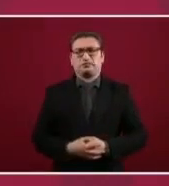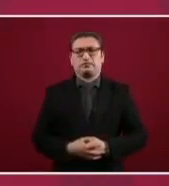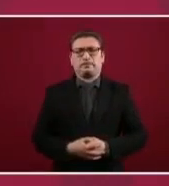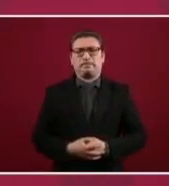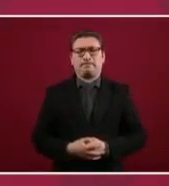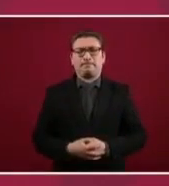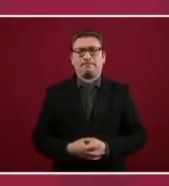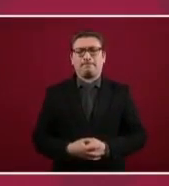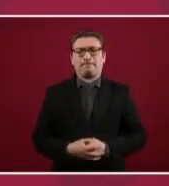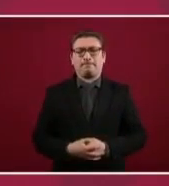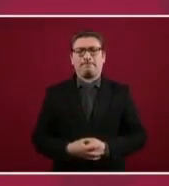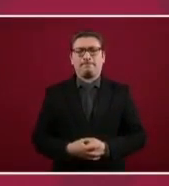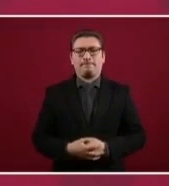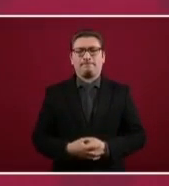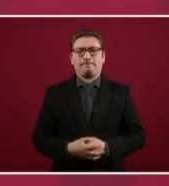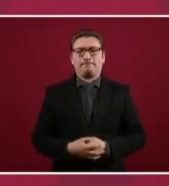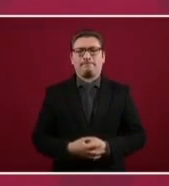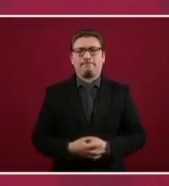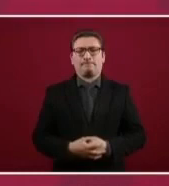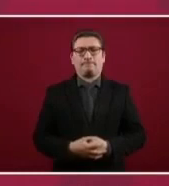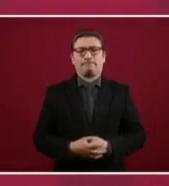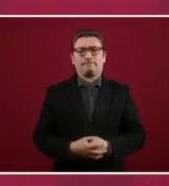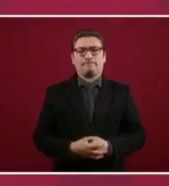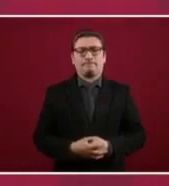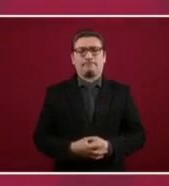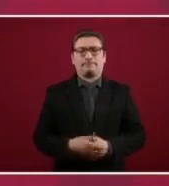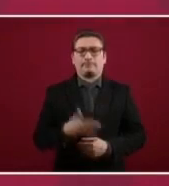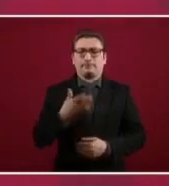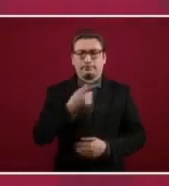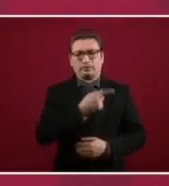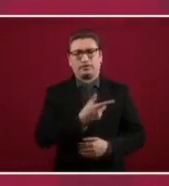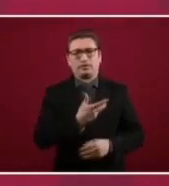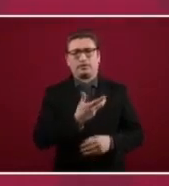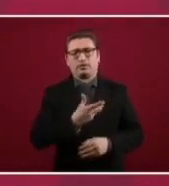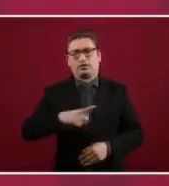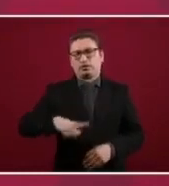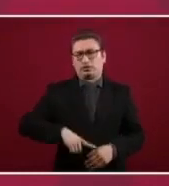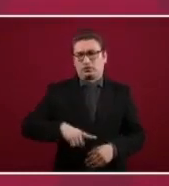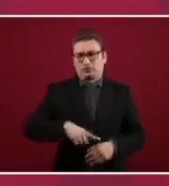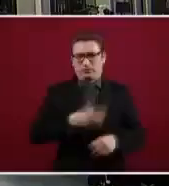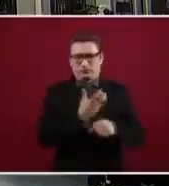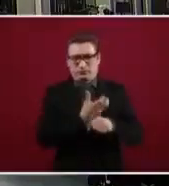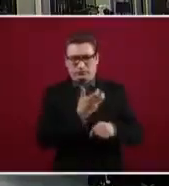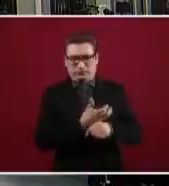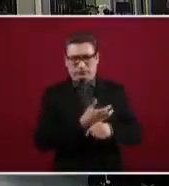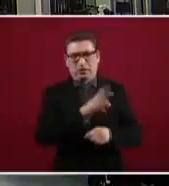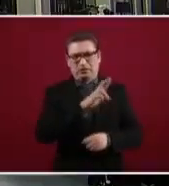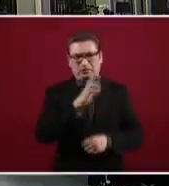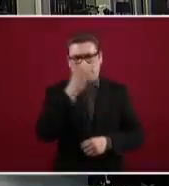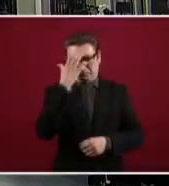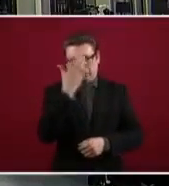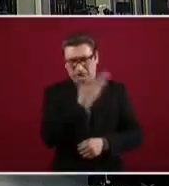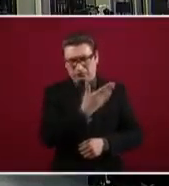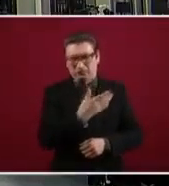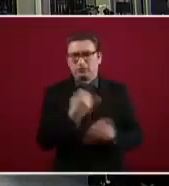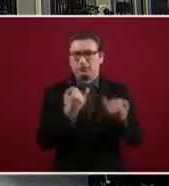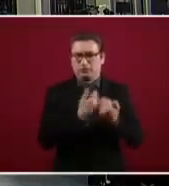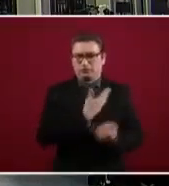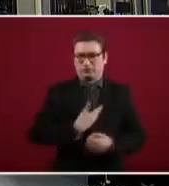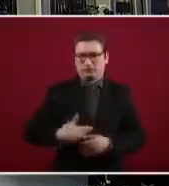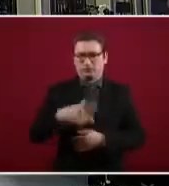le reconozco el gobierno de eeuu y en particular el presidente perón